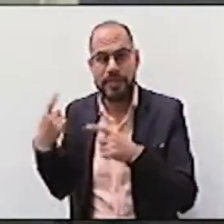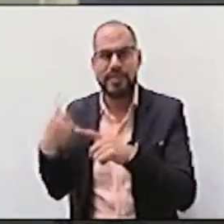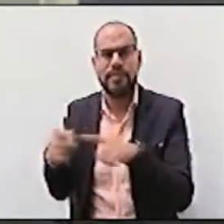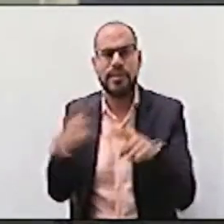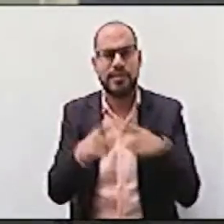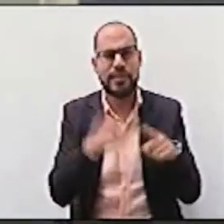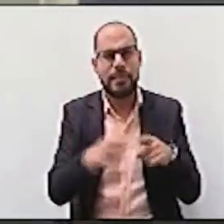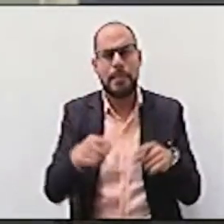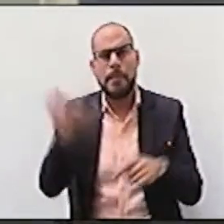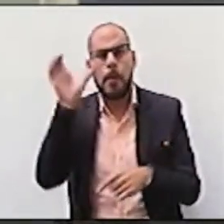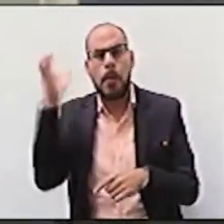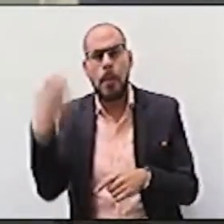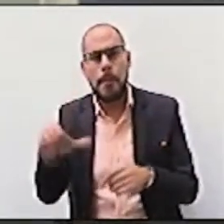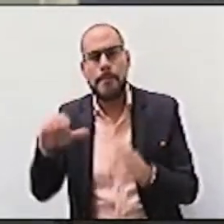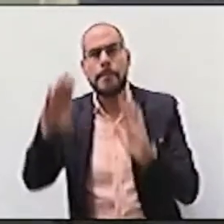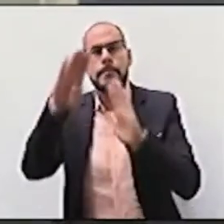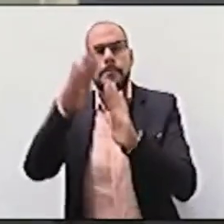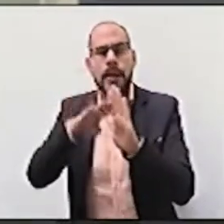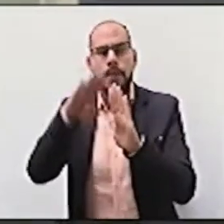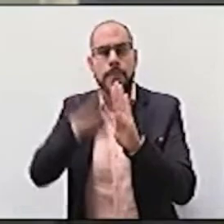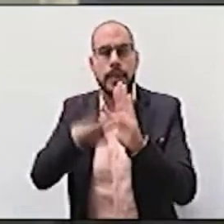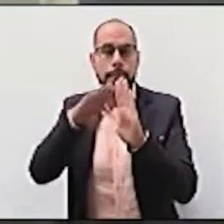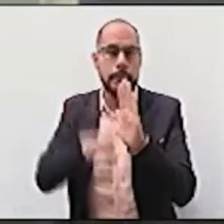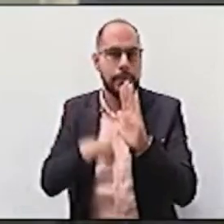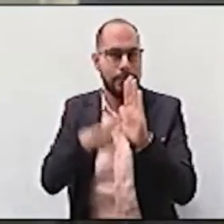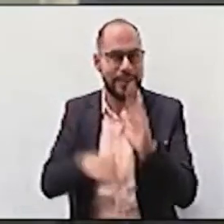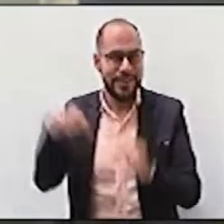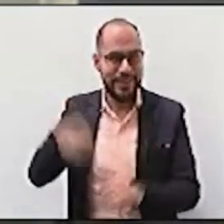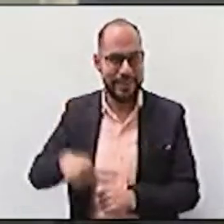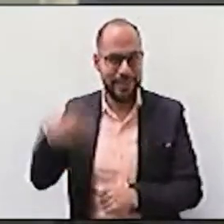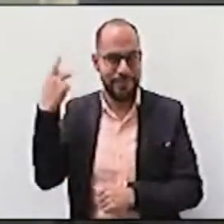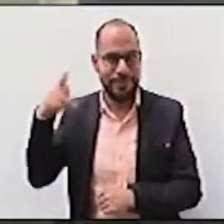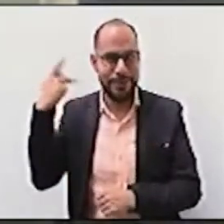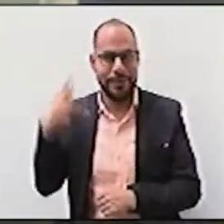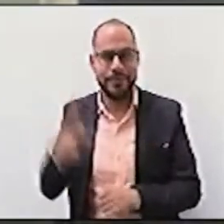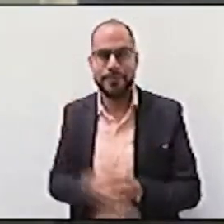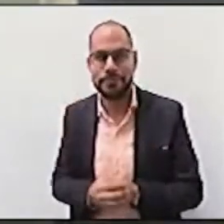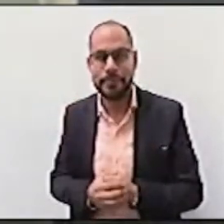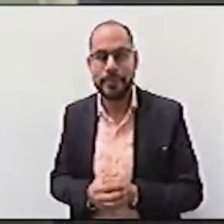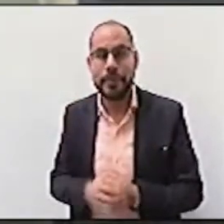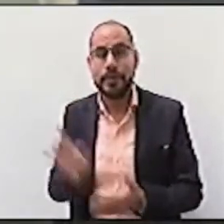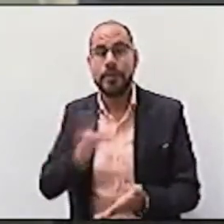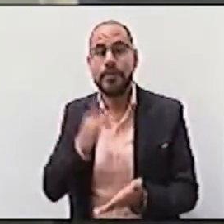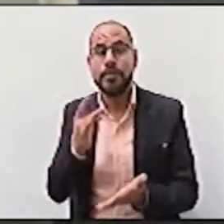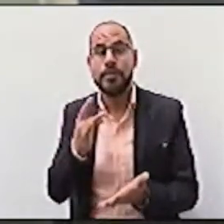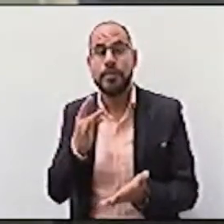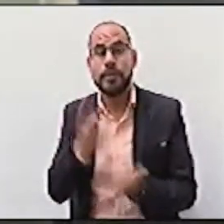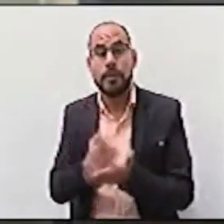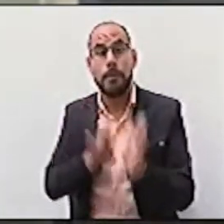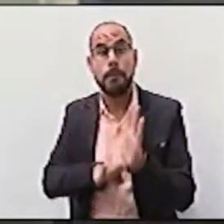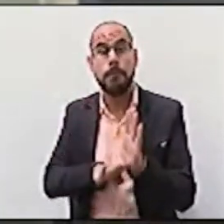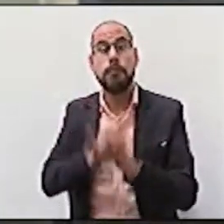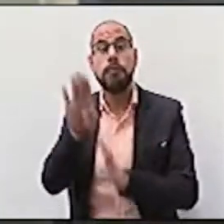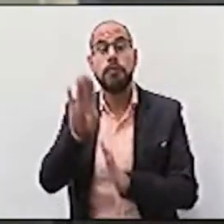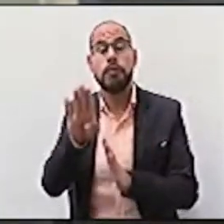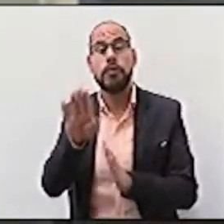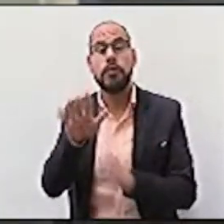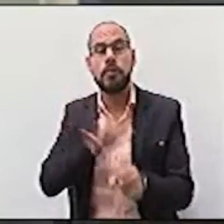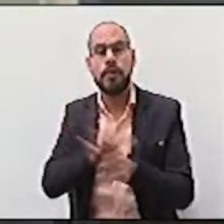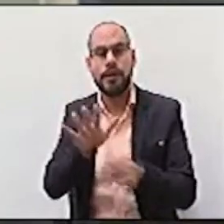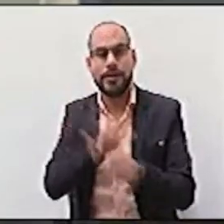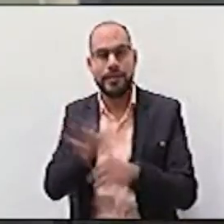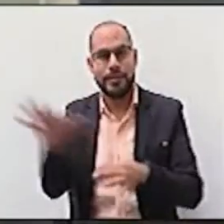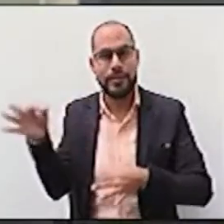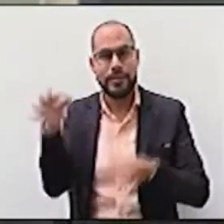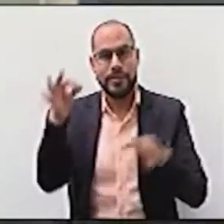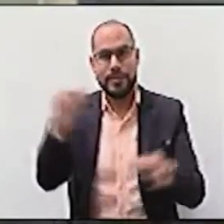venido significativamente a la baja en el estado de Puebla. Solamente dispara un poco la cifra el reporte